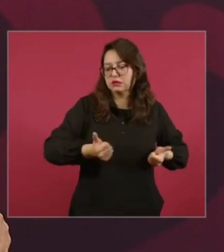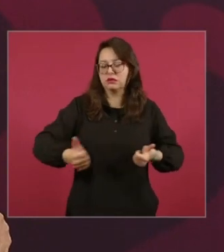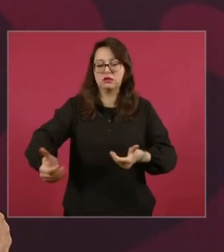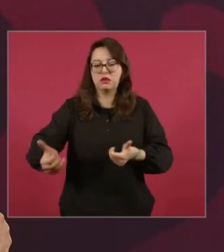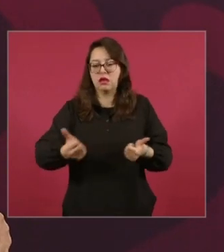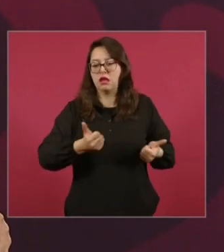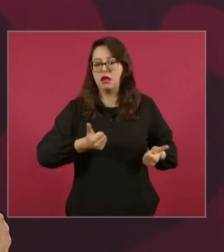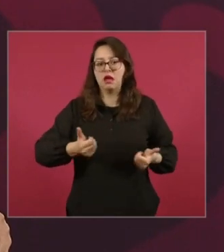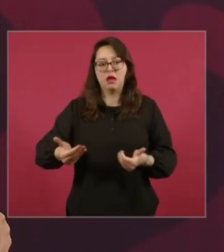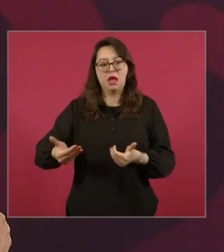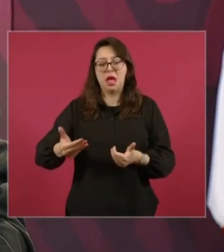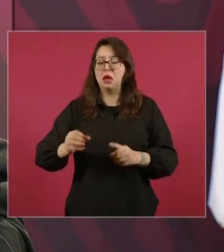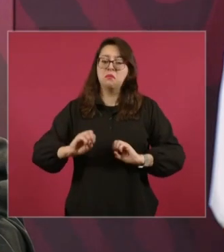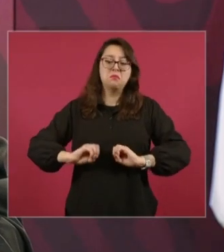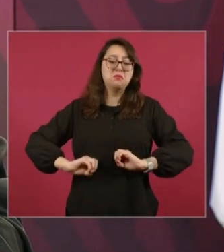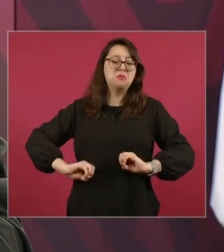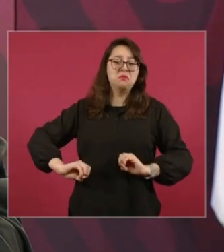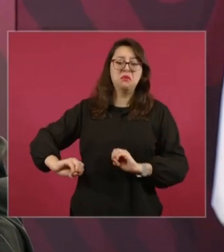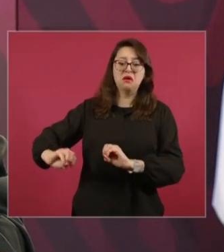los dejaron en